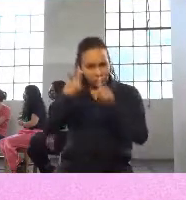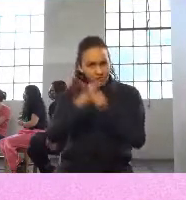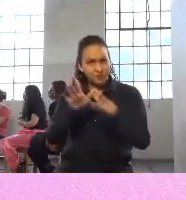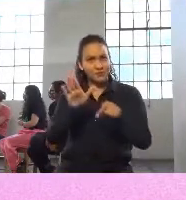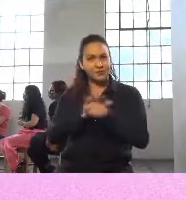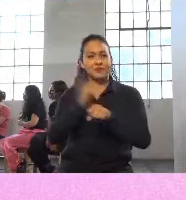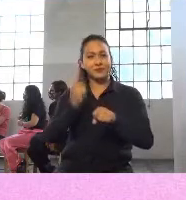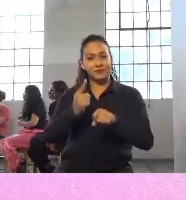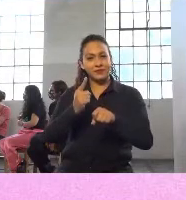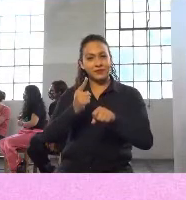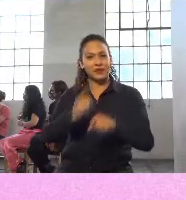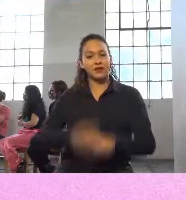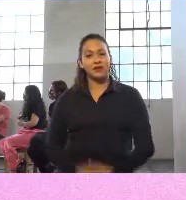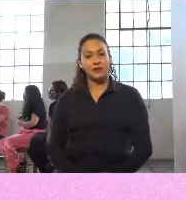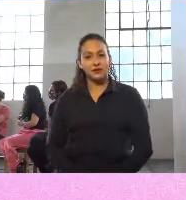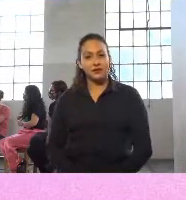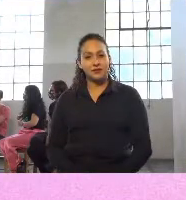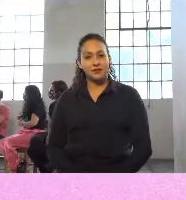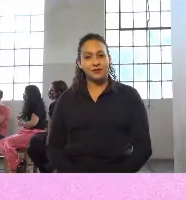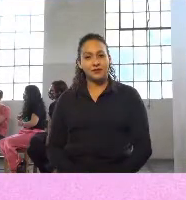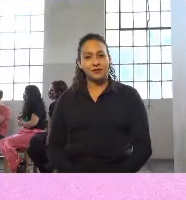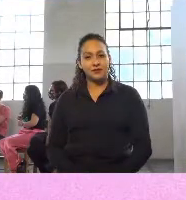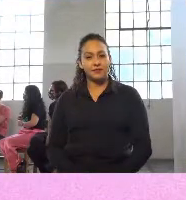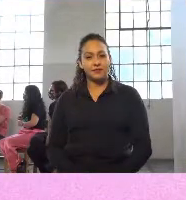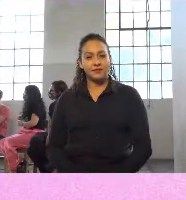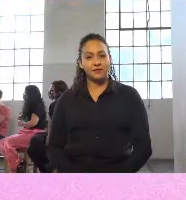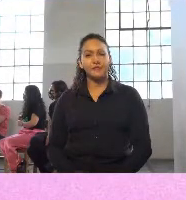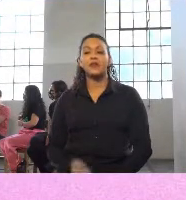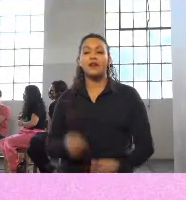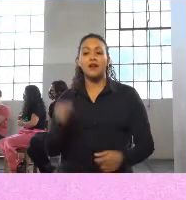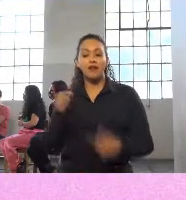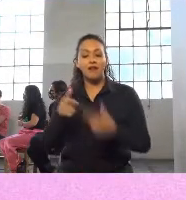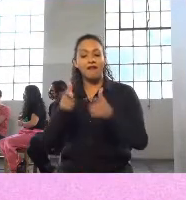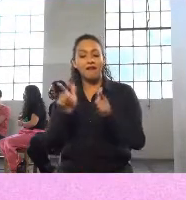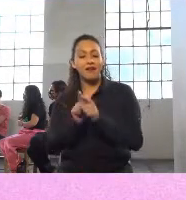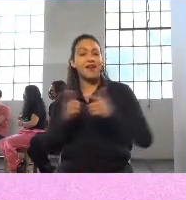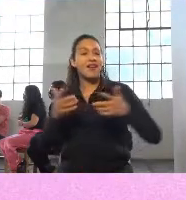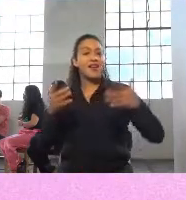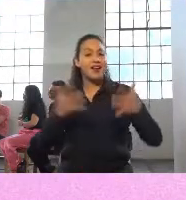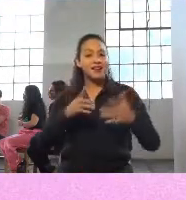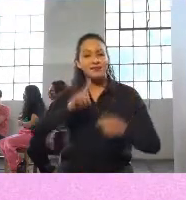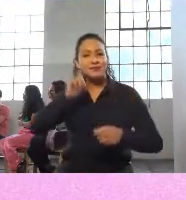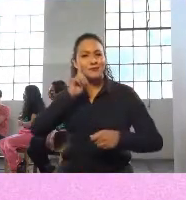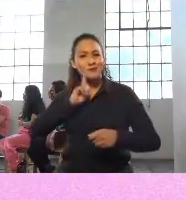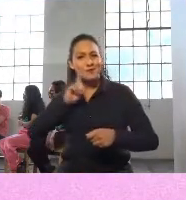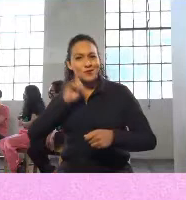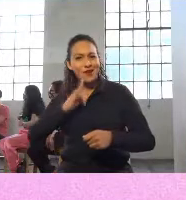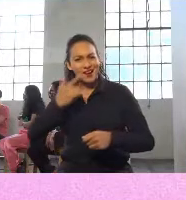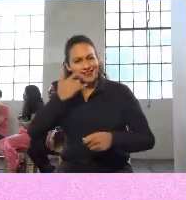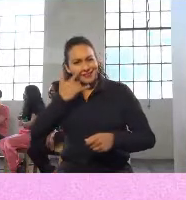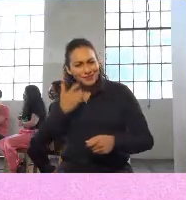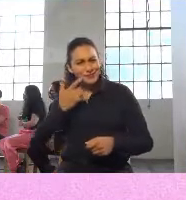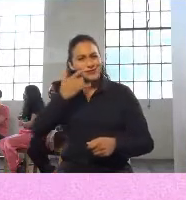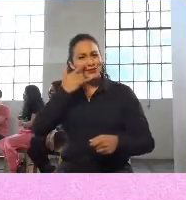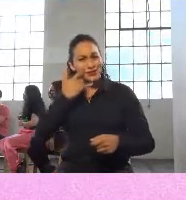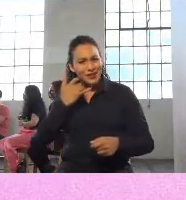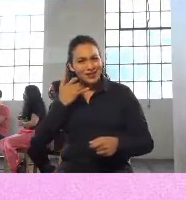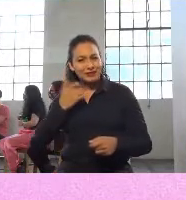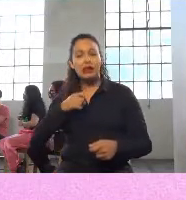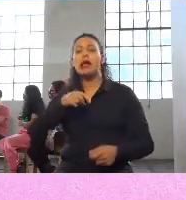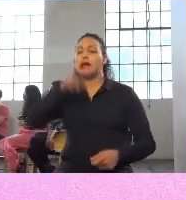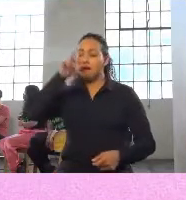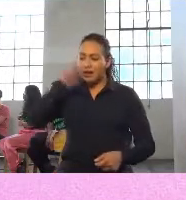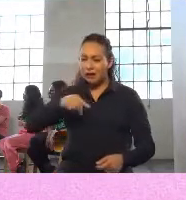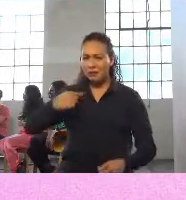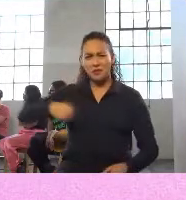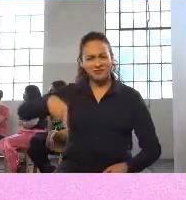personalmente también es que creo que recupera un lado vital del feminismo, que sí estamos encabronadas,